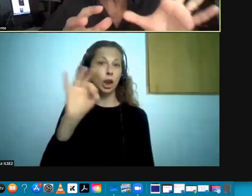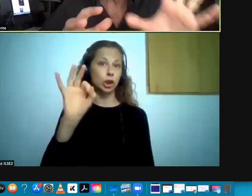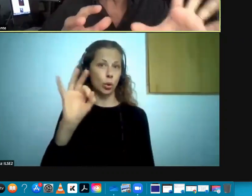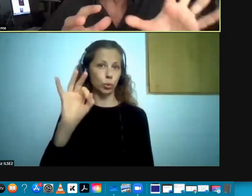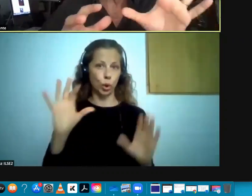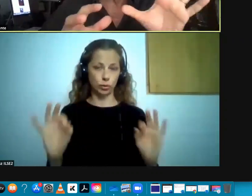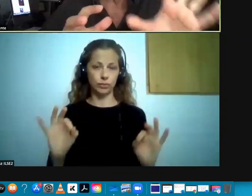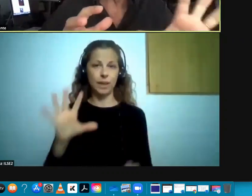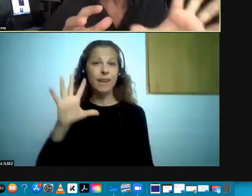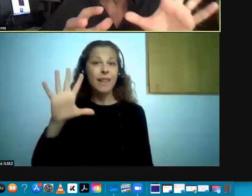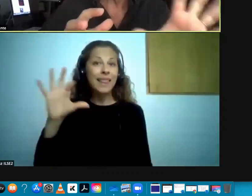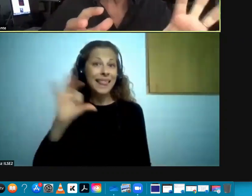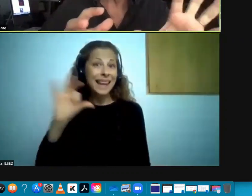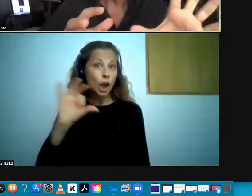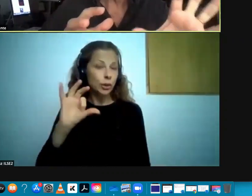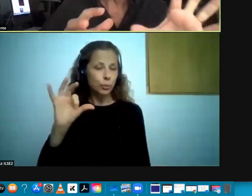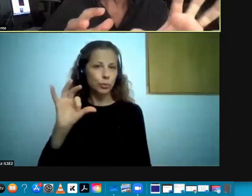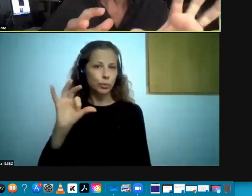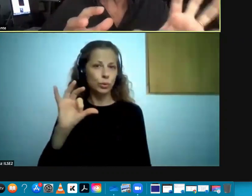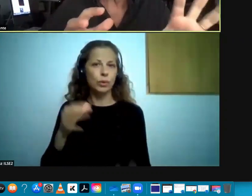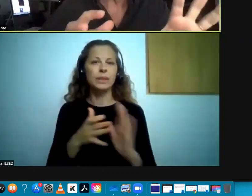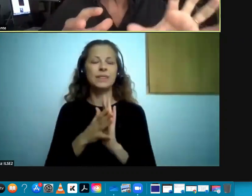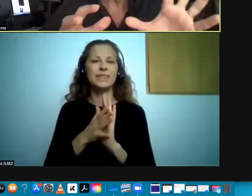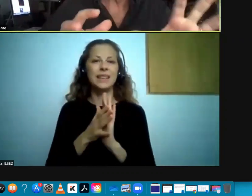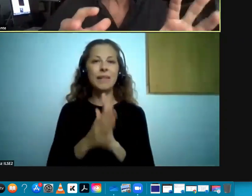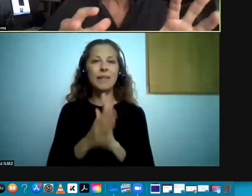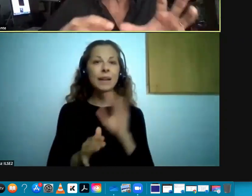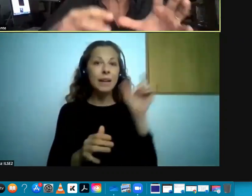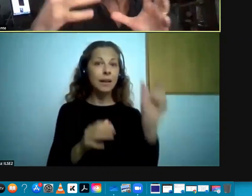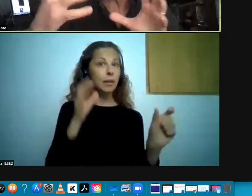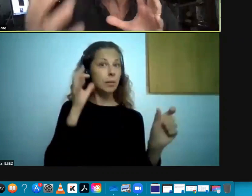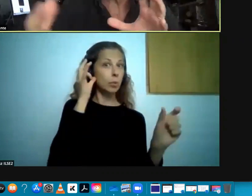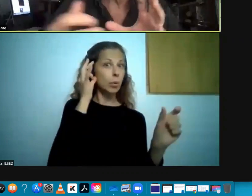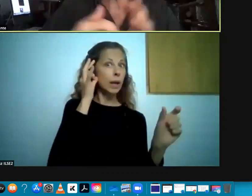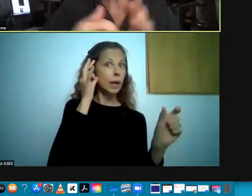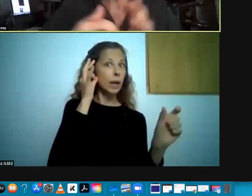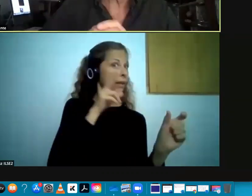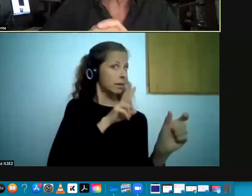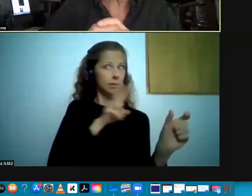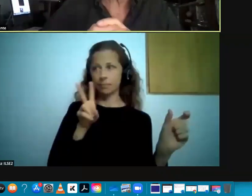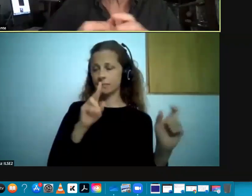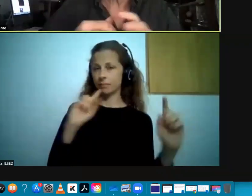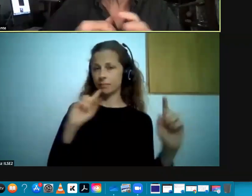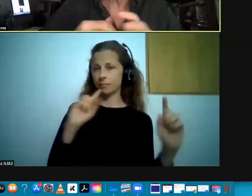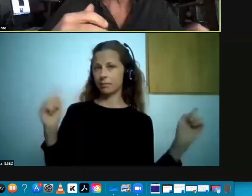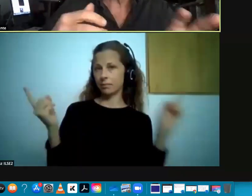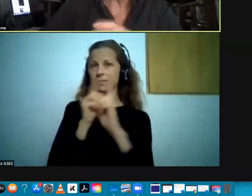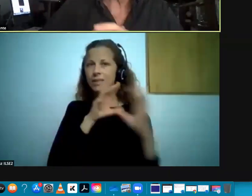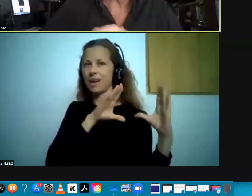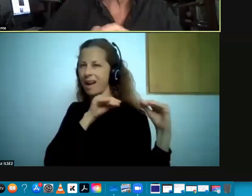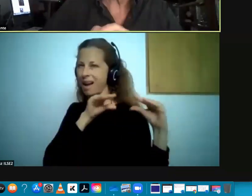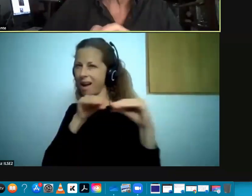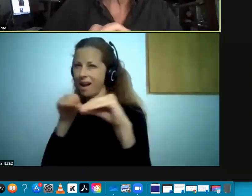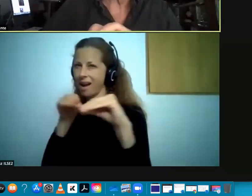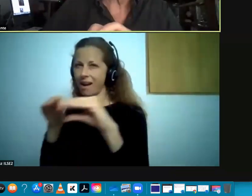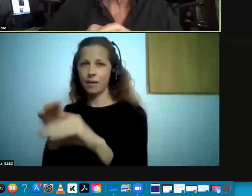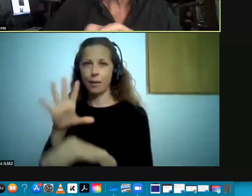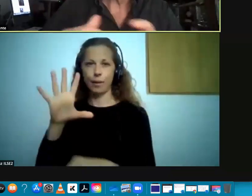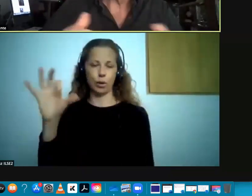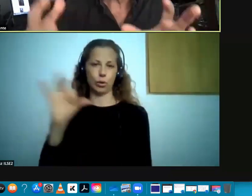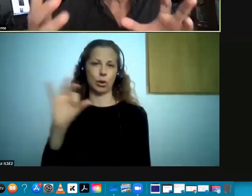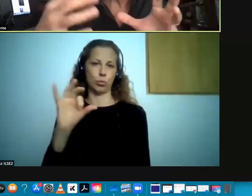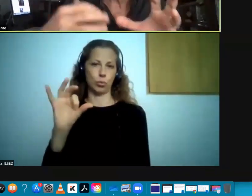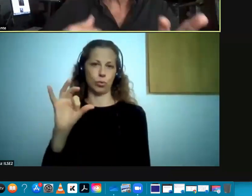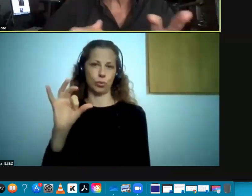5 segundos fue el periodo de tiempo que la mujer estuvo recriminándole al agresor la conducta que había llevado a